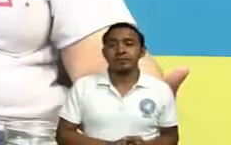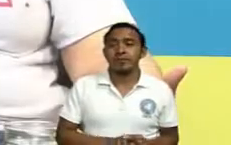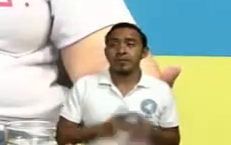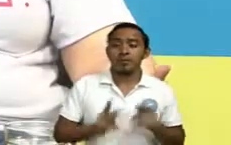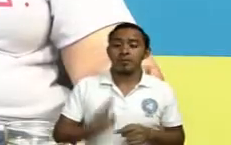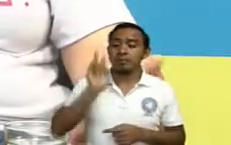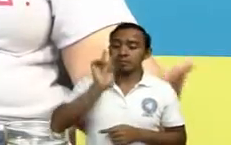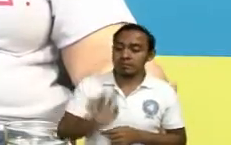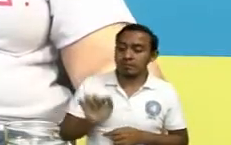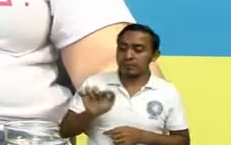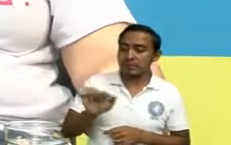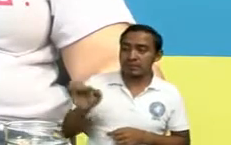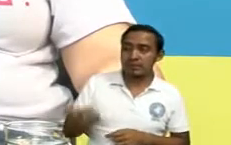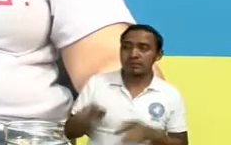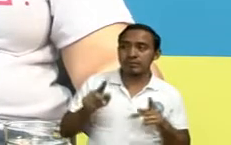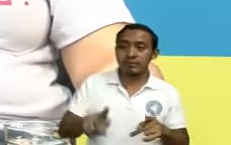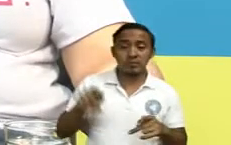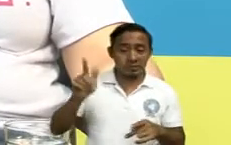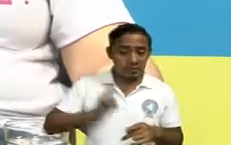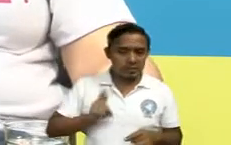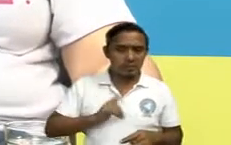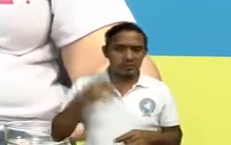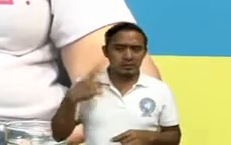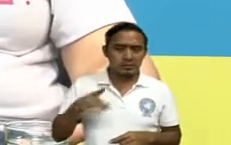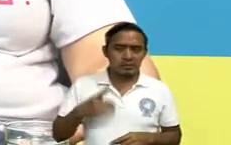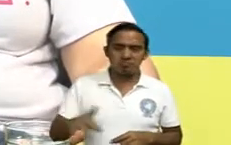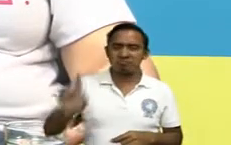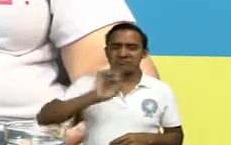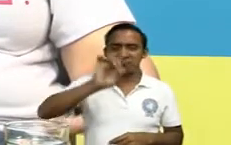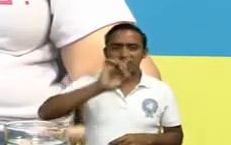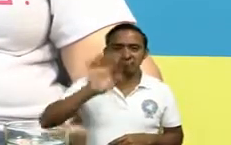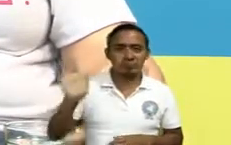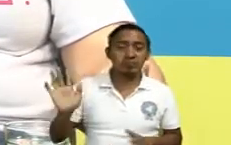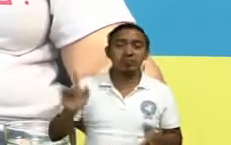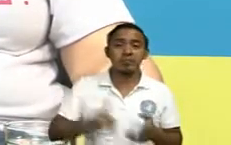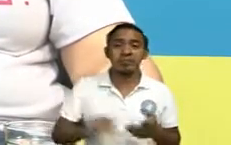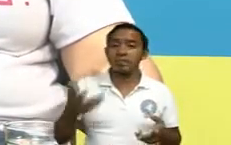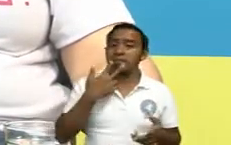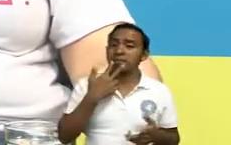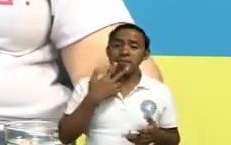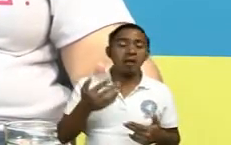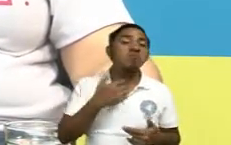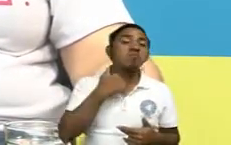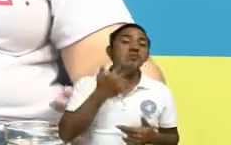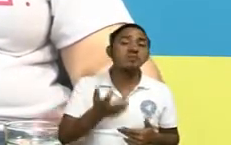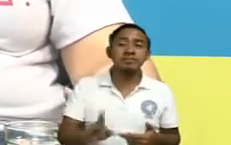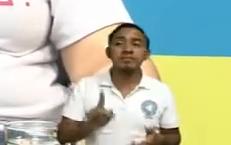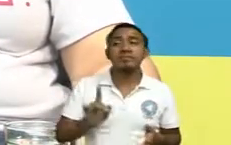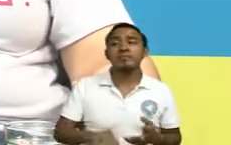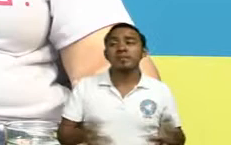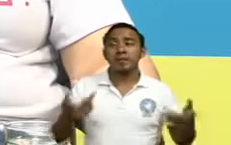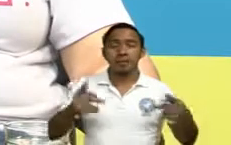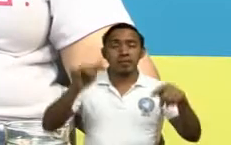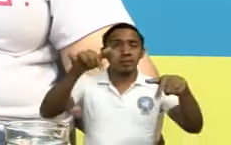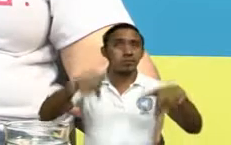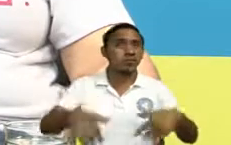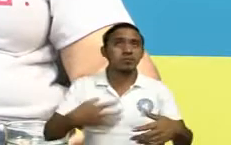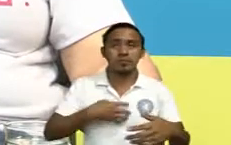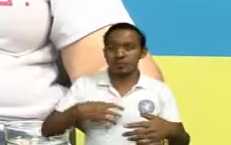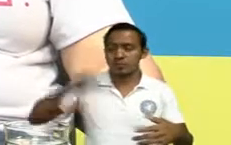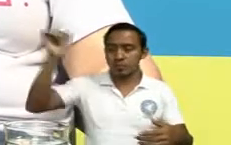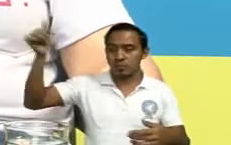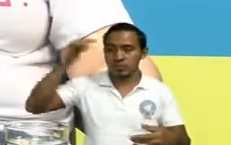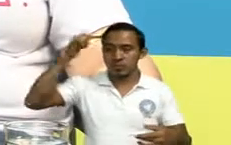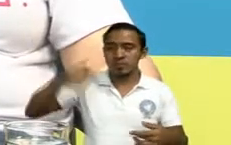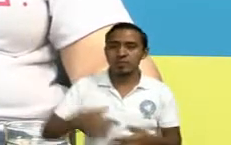reconocían como una persona de derecho, ¿verdad? Uh-huh. No tenían voz, pero una vez que nuestro gobierno entra